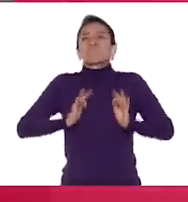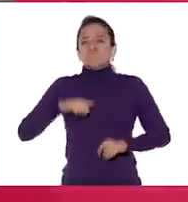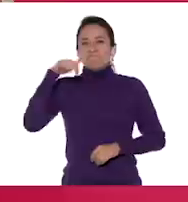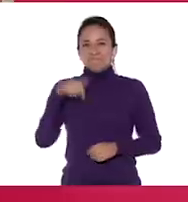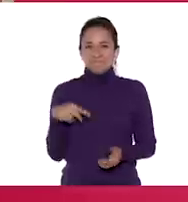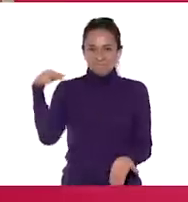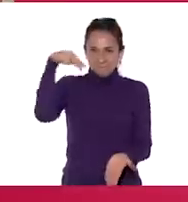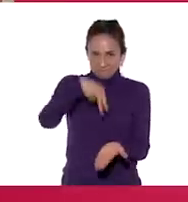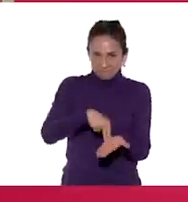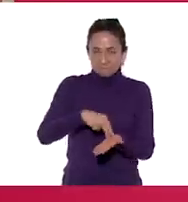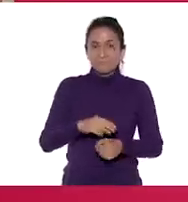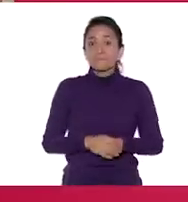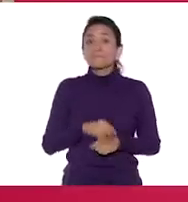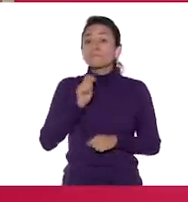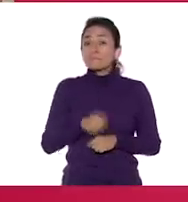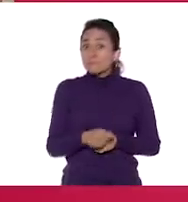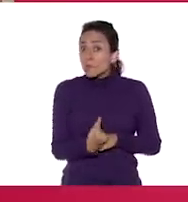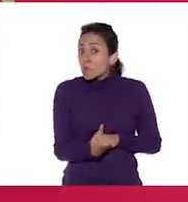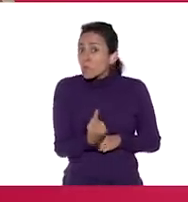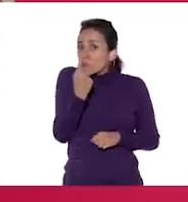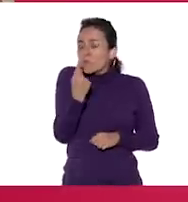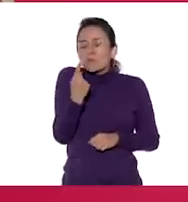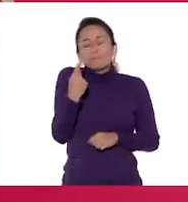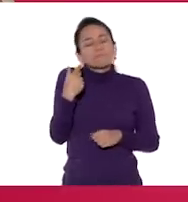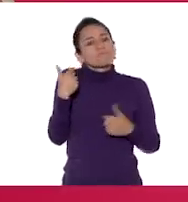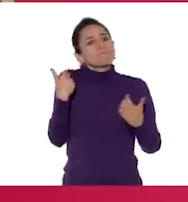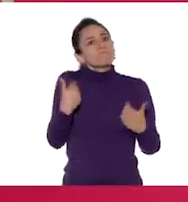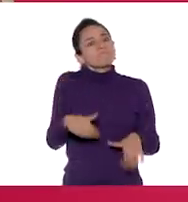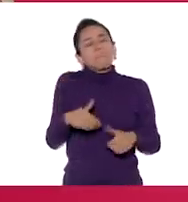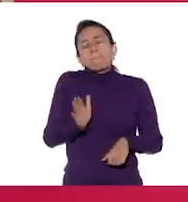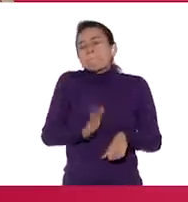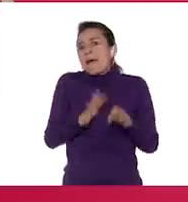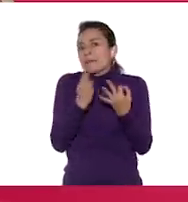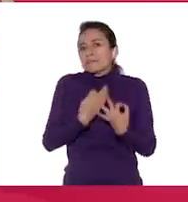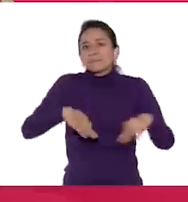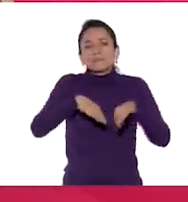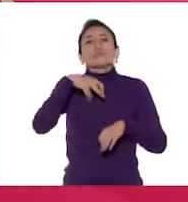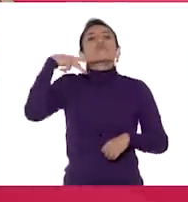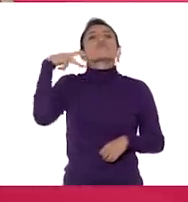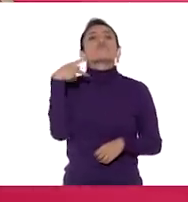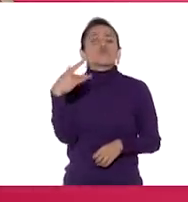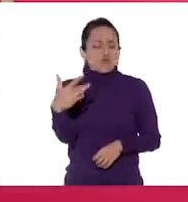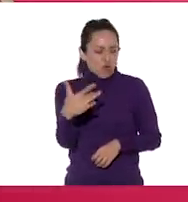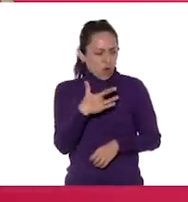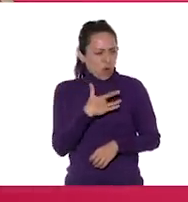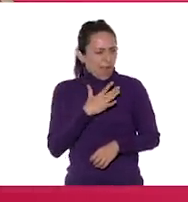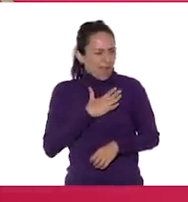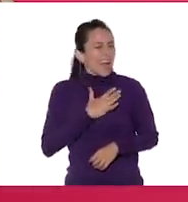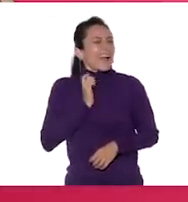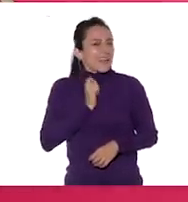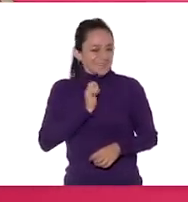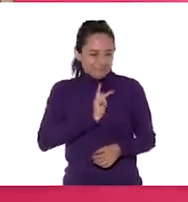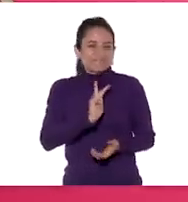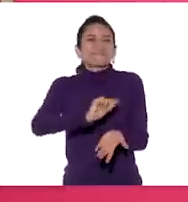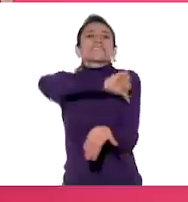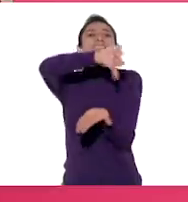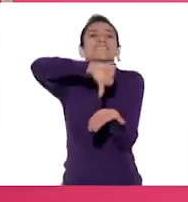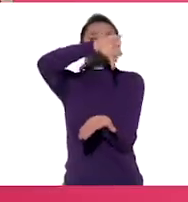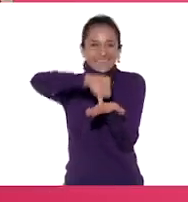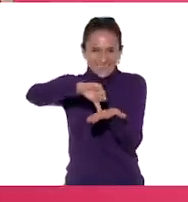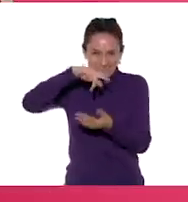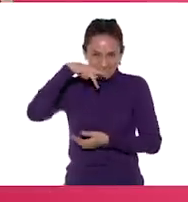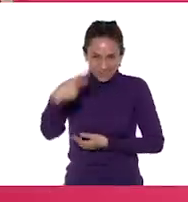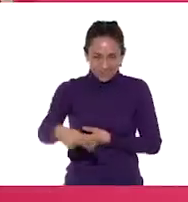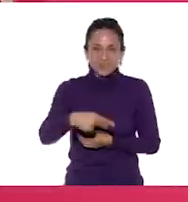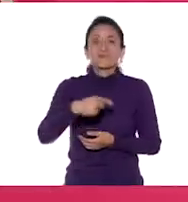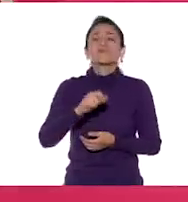Uno de sus principales encantos es su corazón, su centro histórico, con una impresionante arquitectura que data